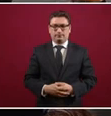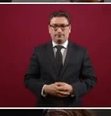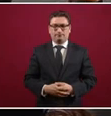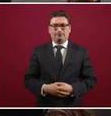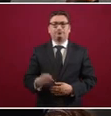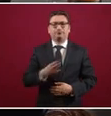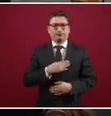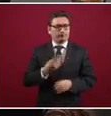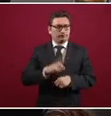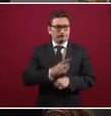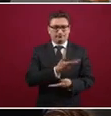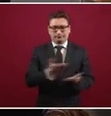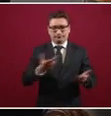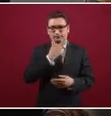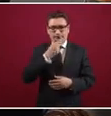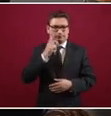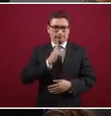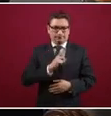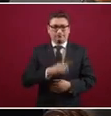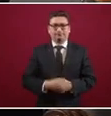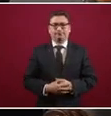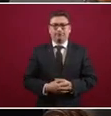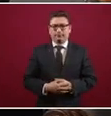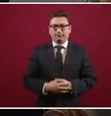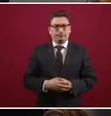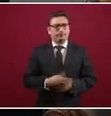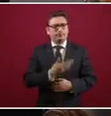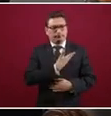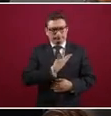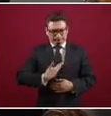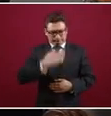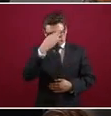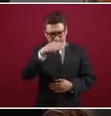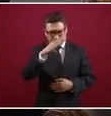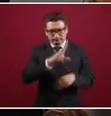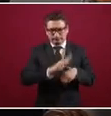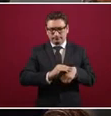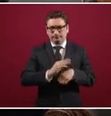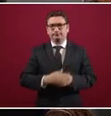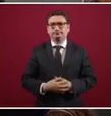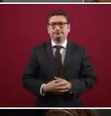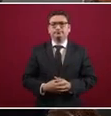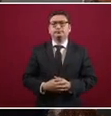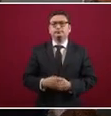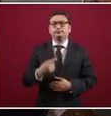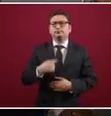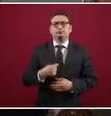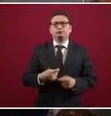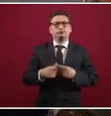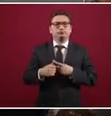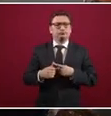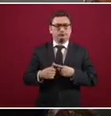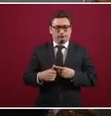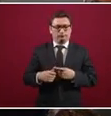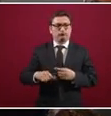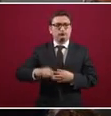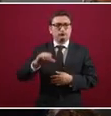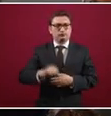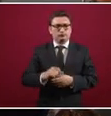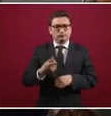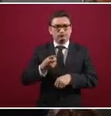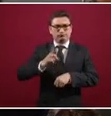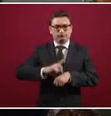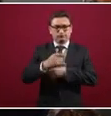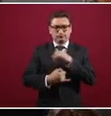muy buenos días a todos a todas con su permiso señor presidente en primer lugar hoy que se conmemora